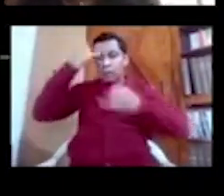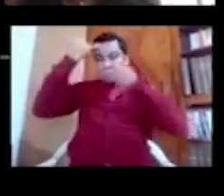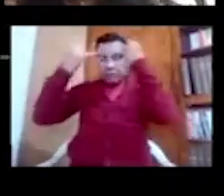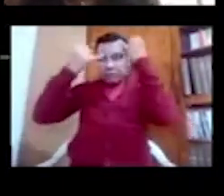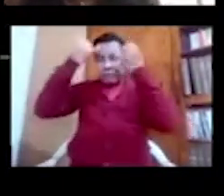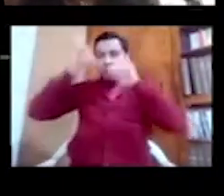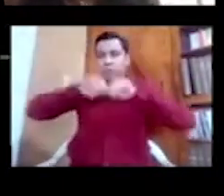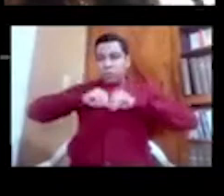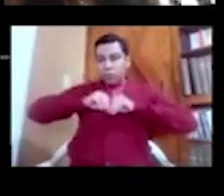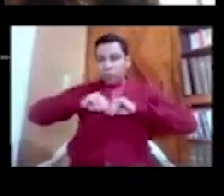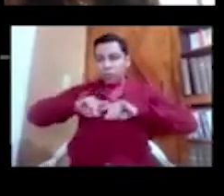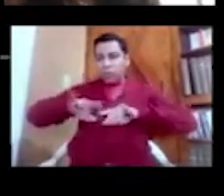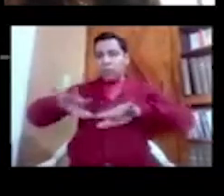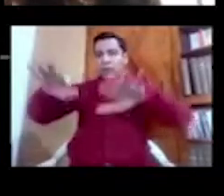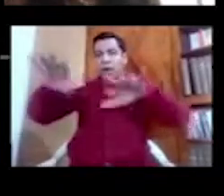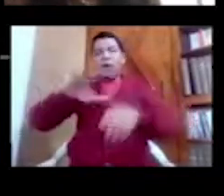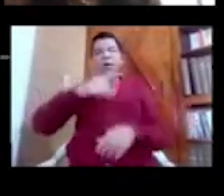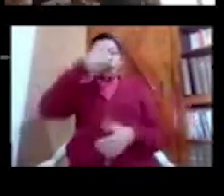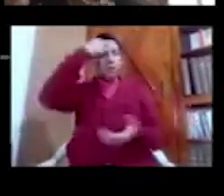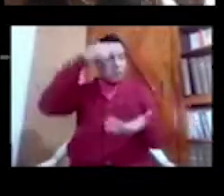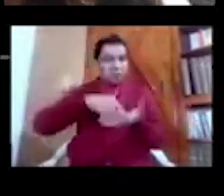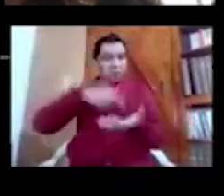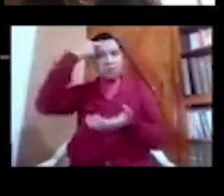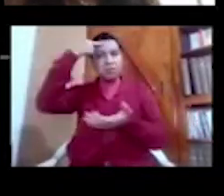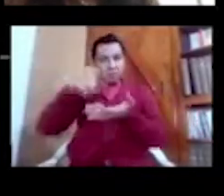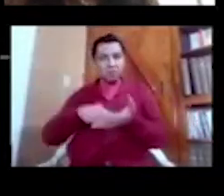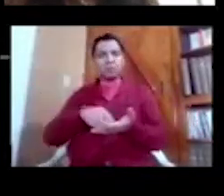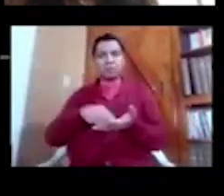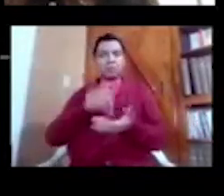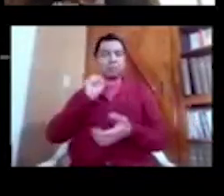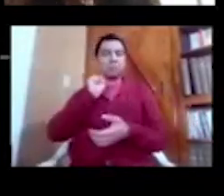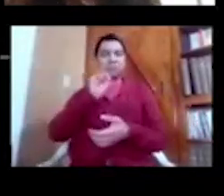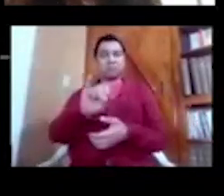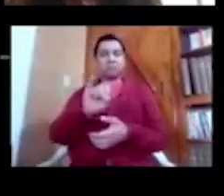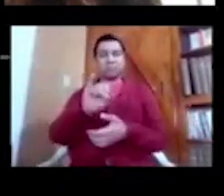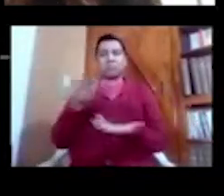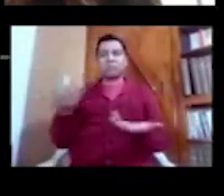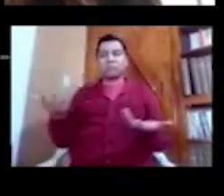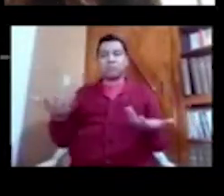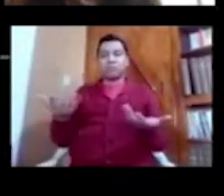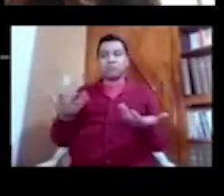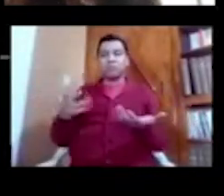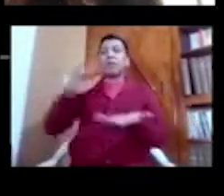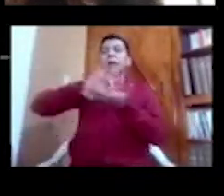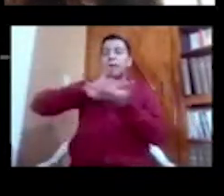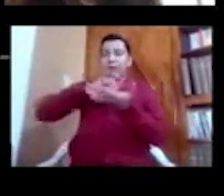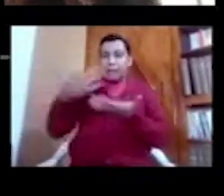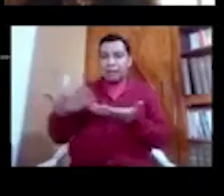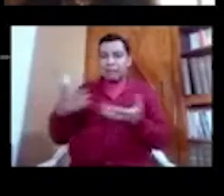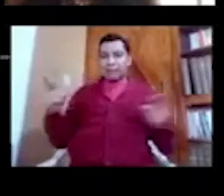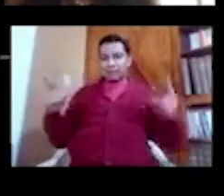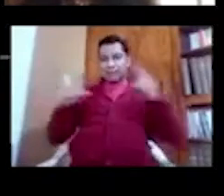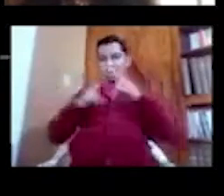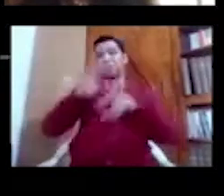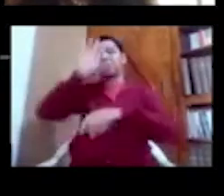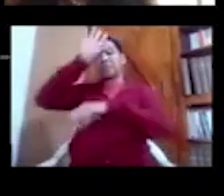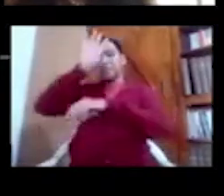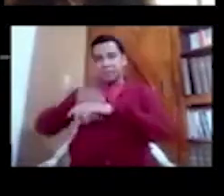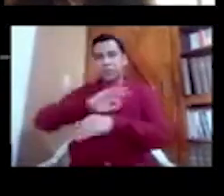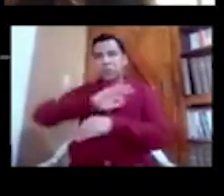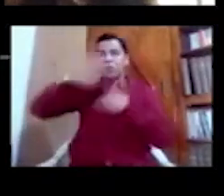creen en eso que están generando. Así que el sistema se mantiene gracias a que todos o la mayoría